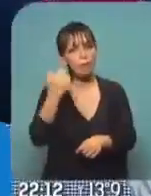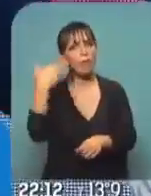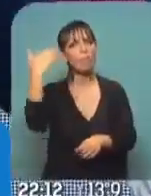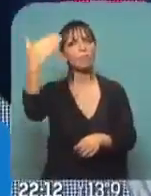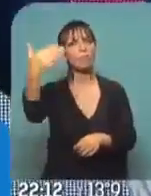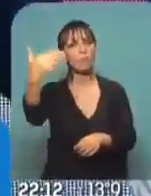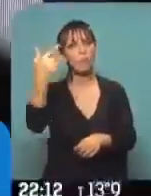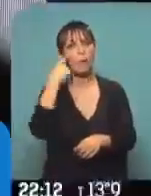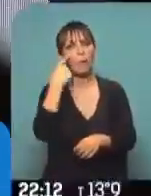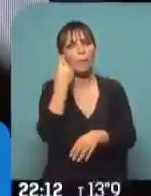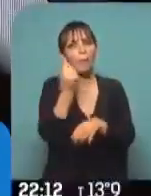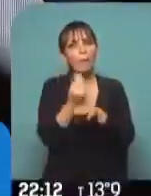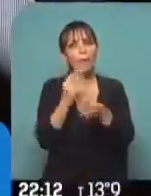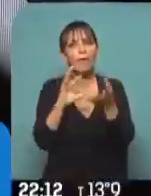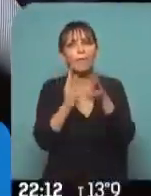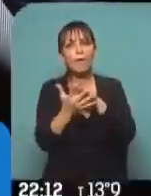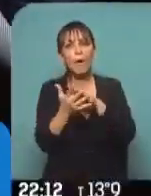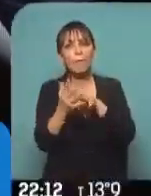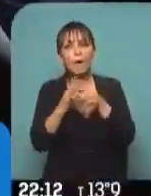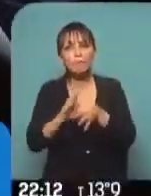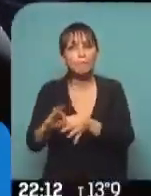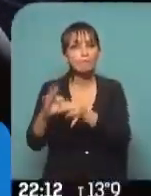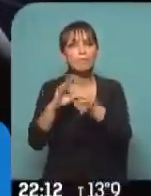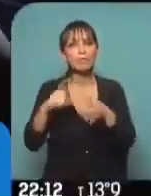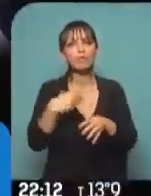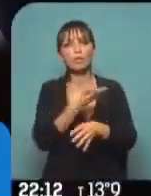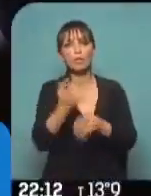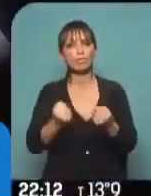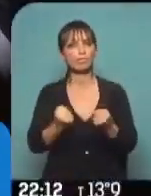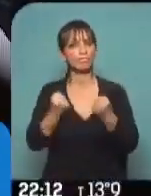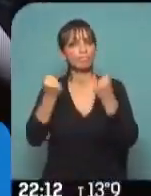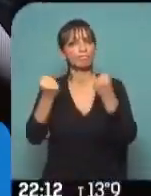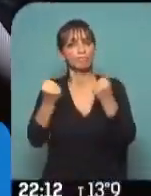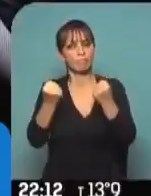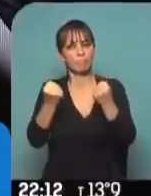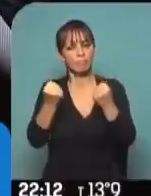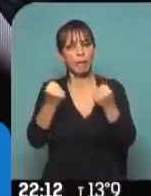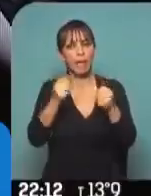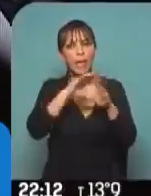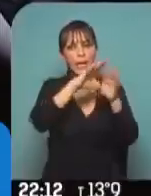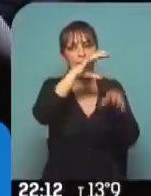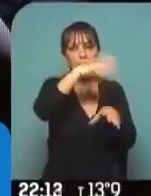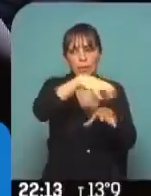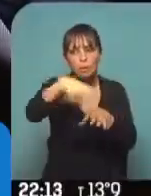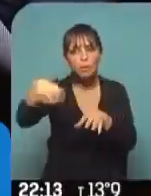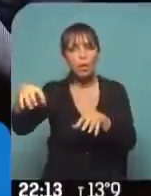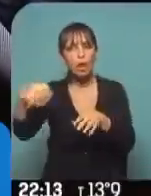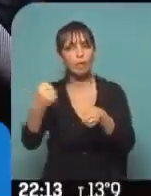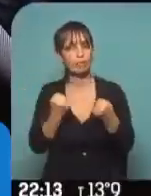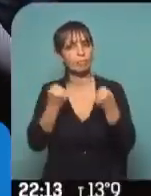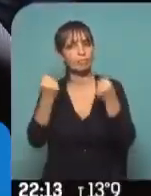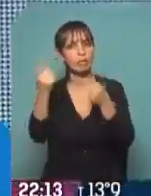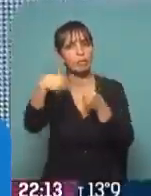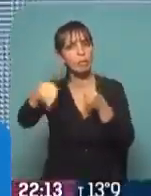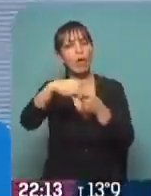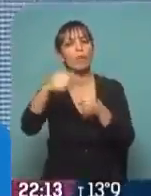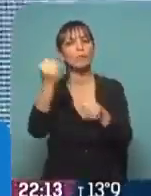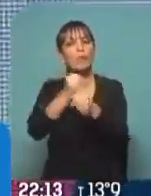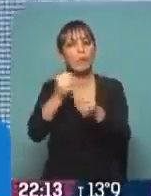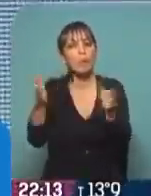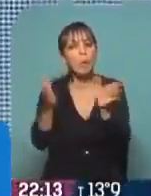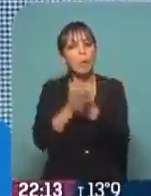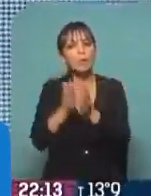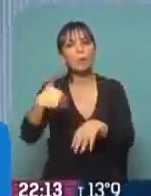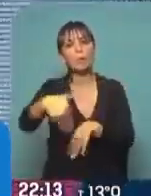un sistema donde se fortalezca aún más la institucionalidad, nuestra democracia, a que trabajemos juntos para la elección de